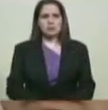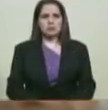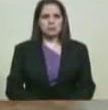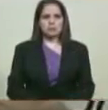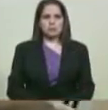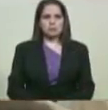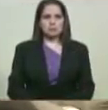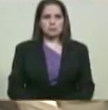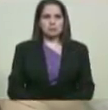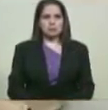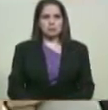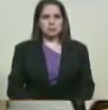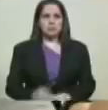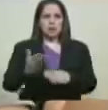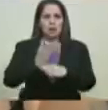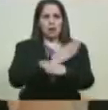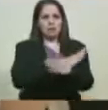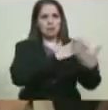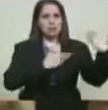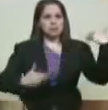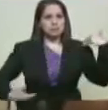cuando era presidente de Brasil,